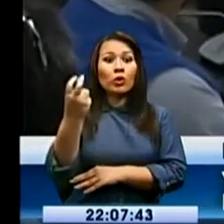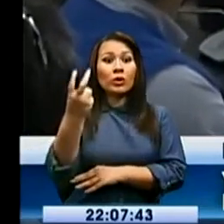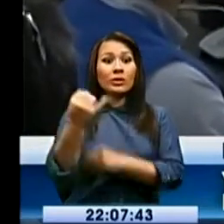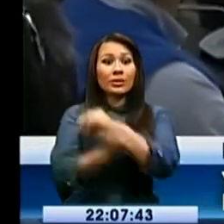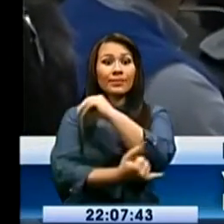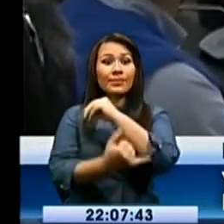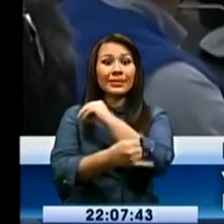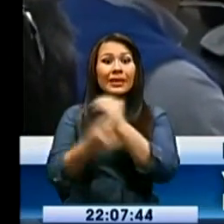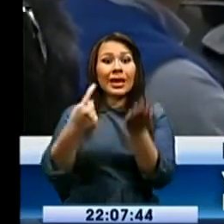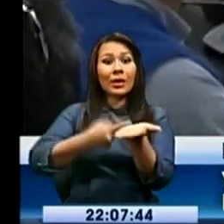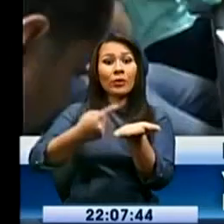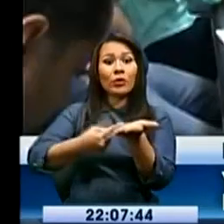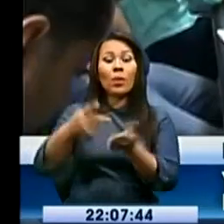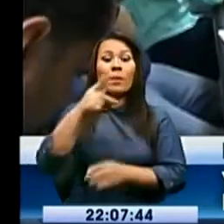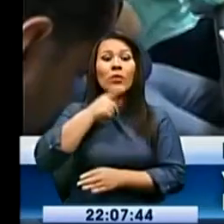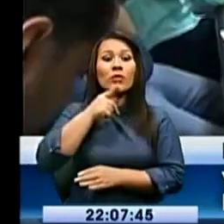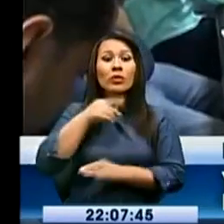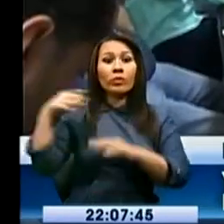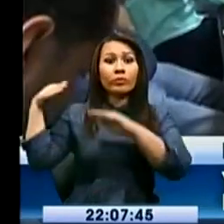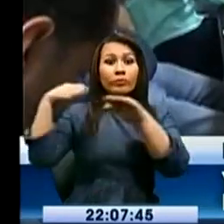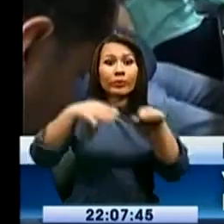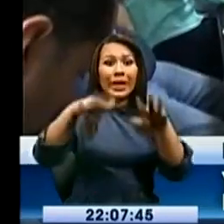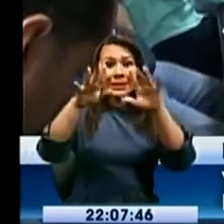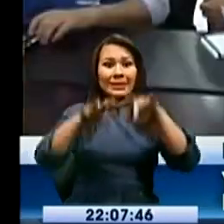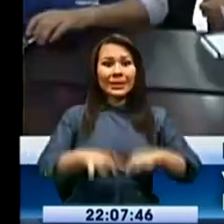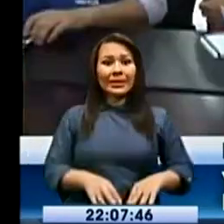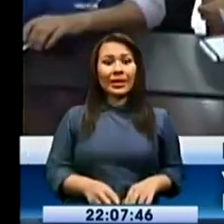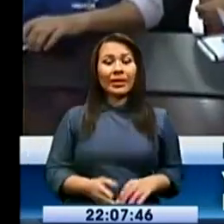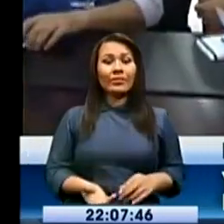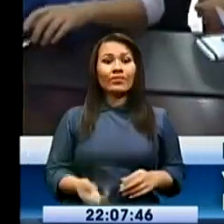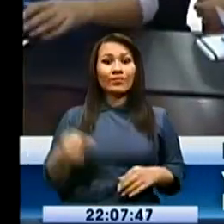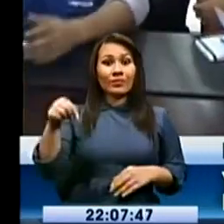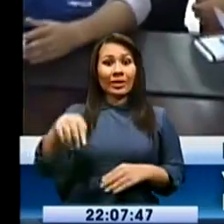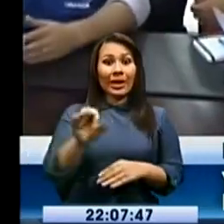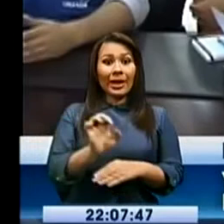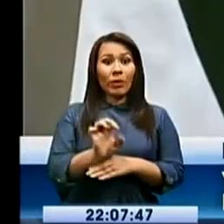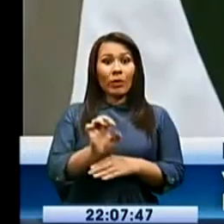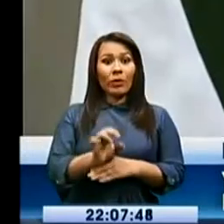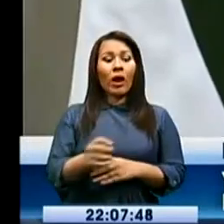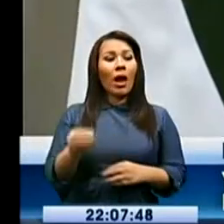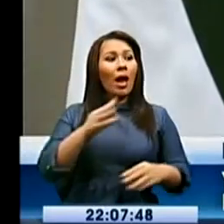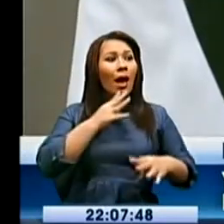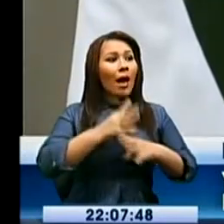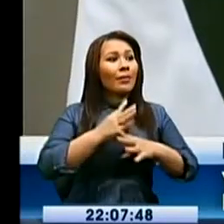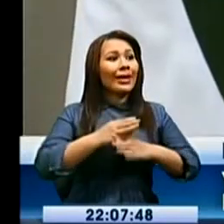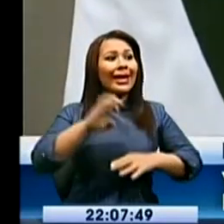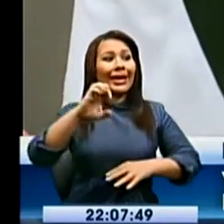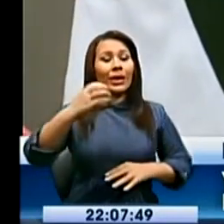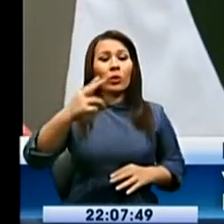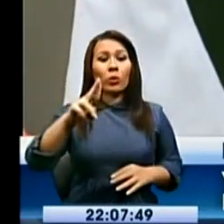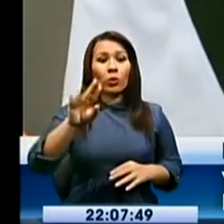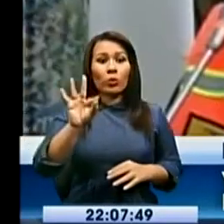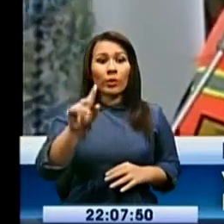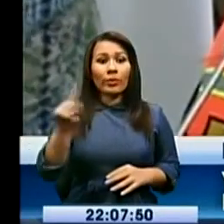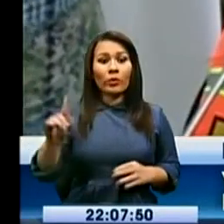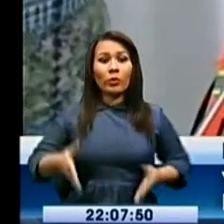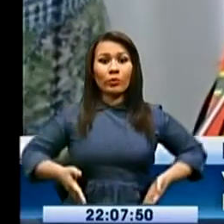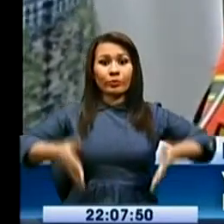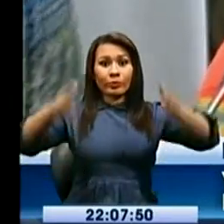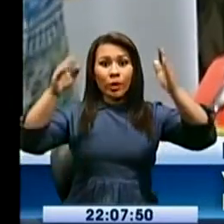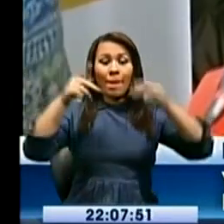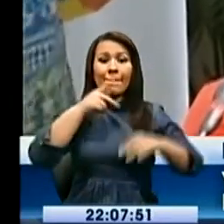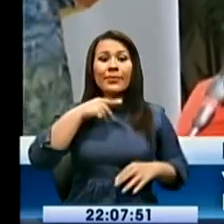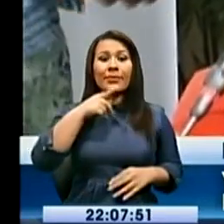reunieron en Puerto Viejo con la titular de Secretaría de Gestión de Riesgos de Ecuador, en el ECU 911 de Puerto Viejo, en Manabí. Están